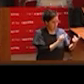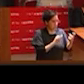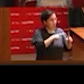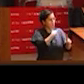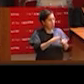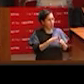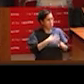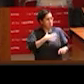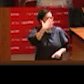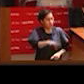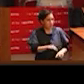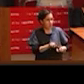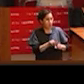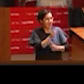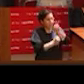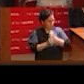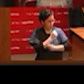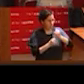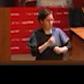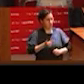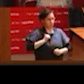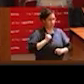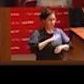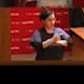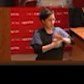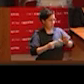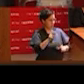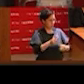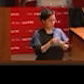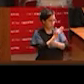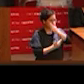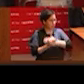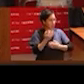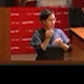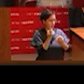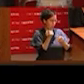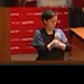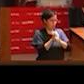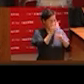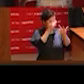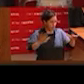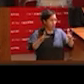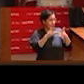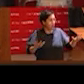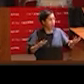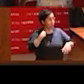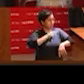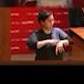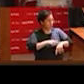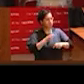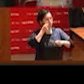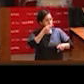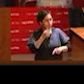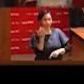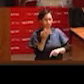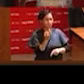económica y las y la rentabilidad económica y social de contratar a personas con discapacidad pero también eh tenemos que ser conscientes que era muy